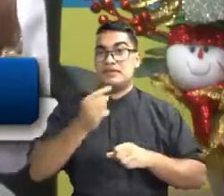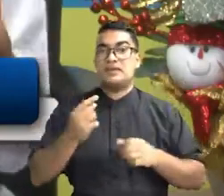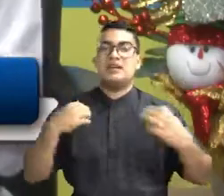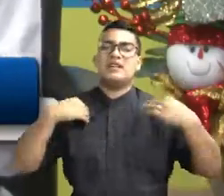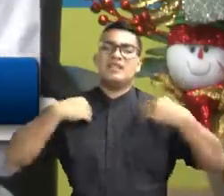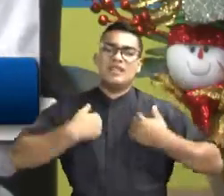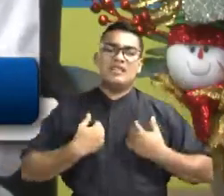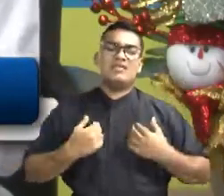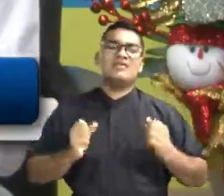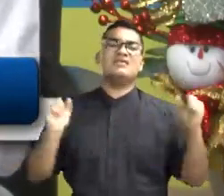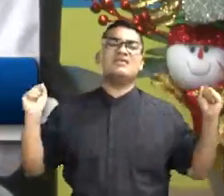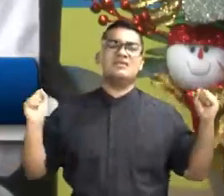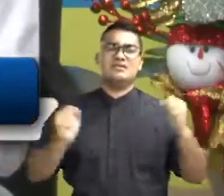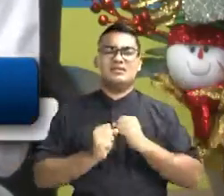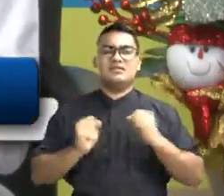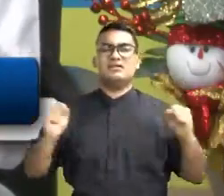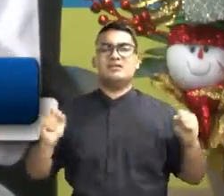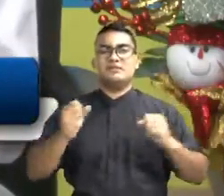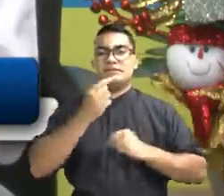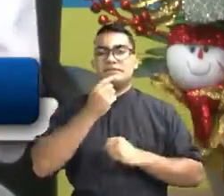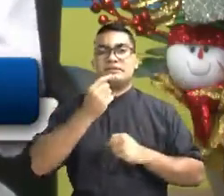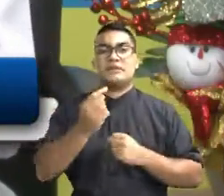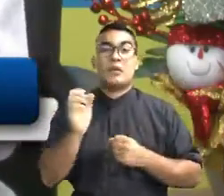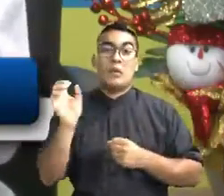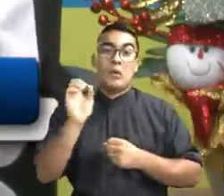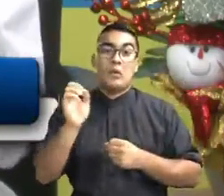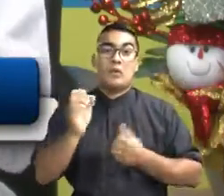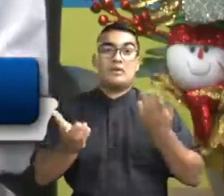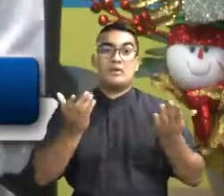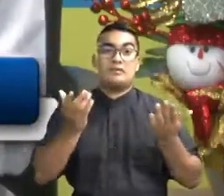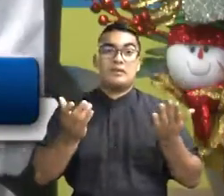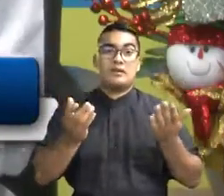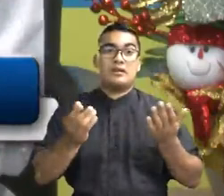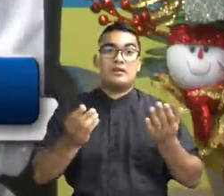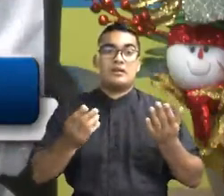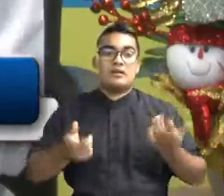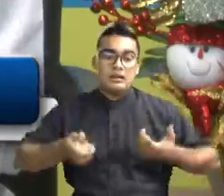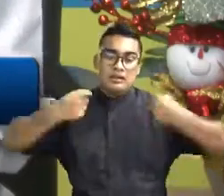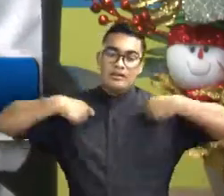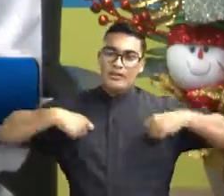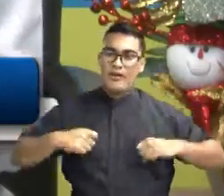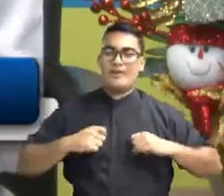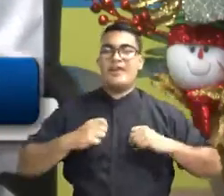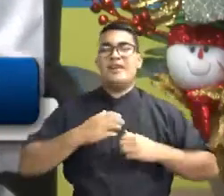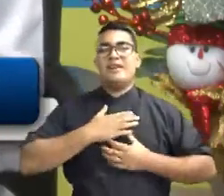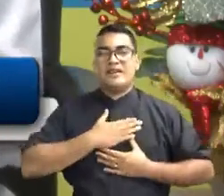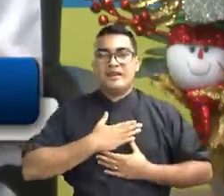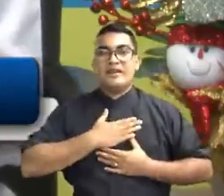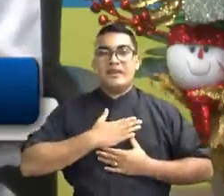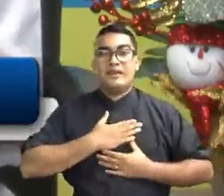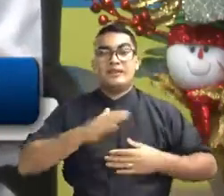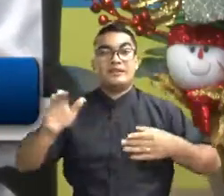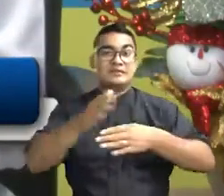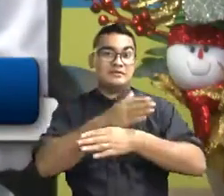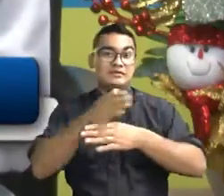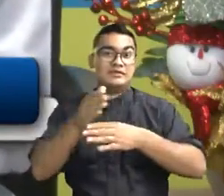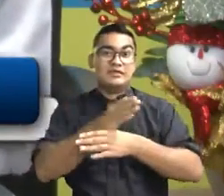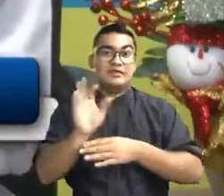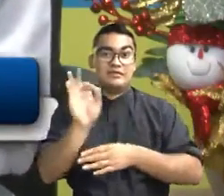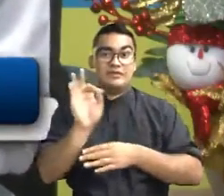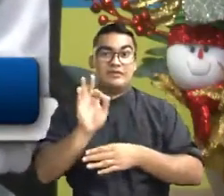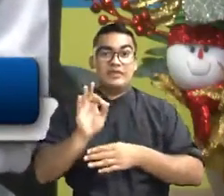hago ejercicio, algún ejercicio extenuante, o me canso solo con vestirme. Entonces ya vemos diferentes grados de disnea